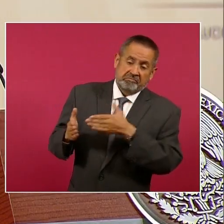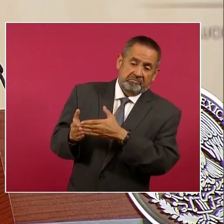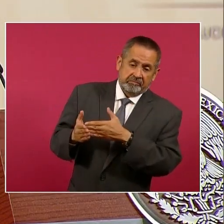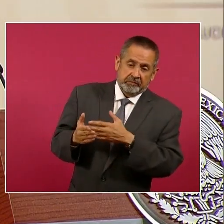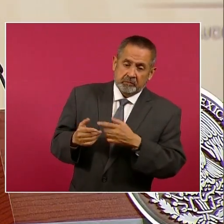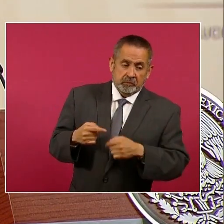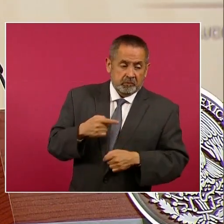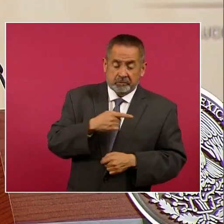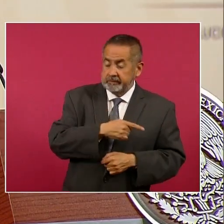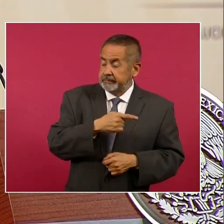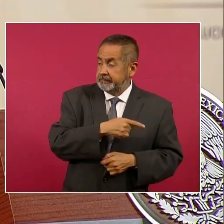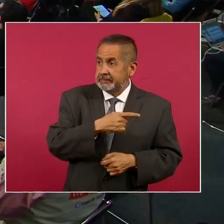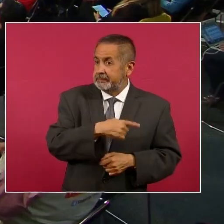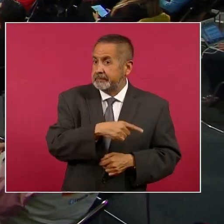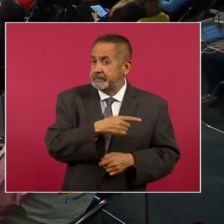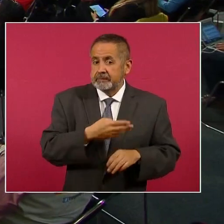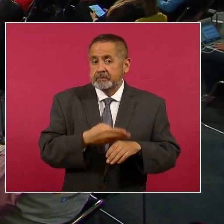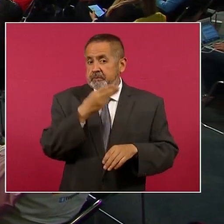muy, muy